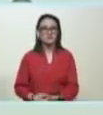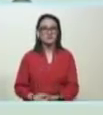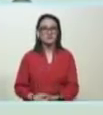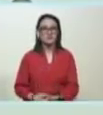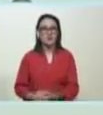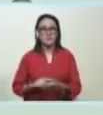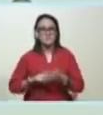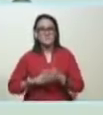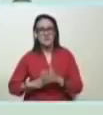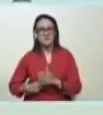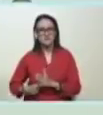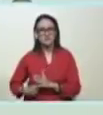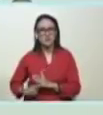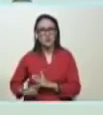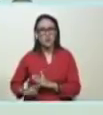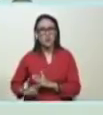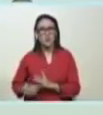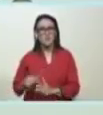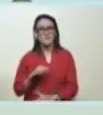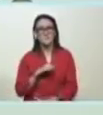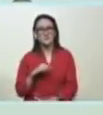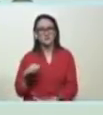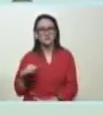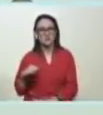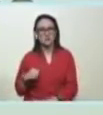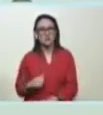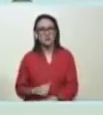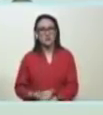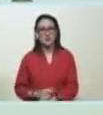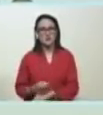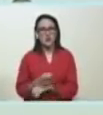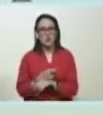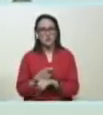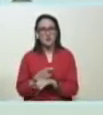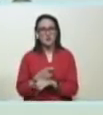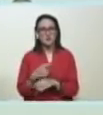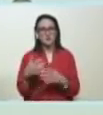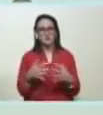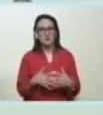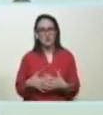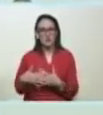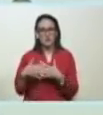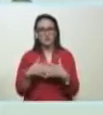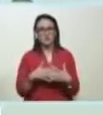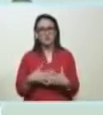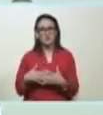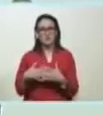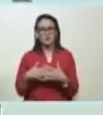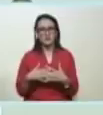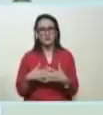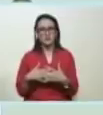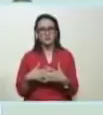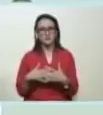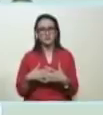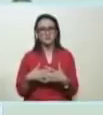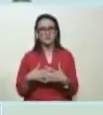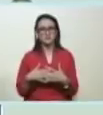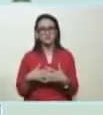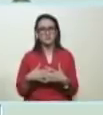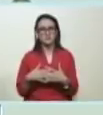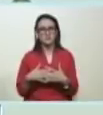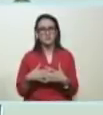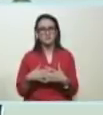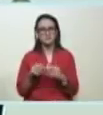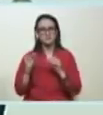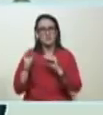la presión personal del gobierno de los Estados Unidos de Norteamérica. Hay que saber que fue